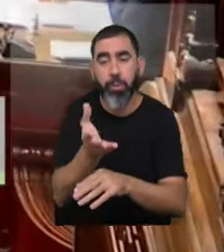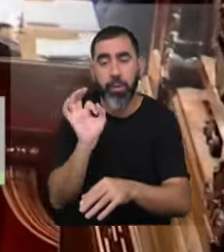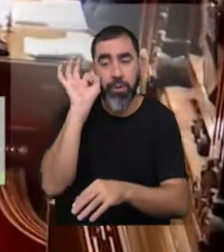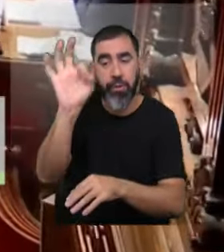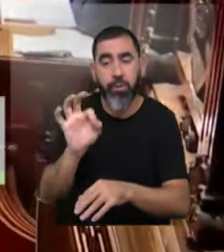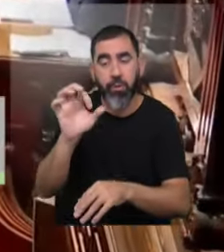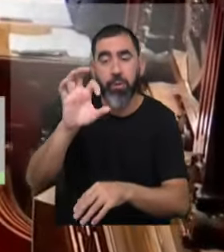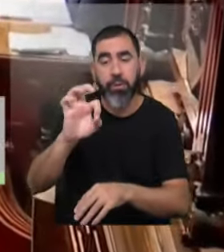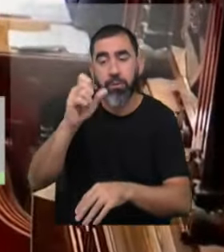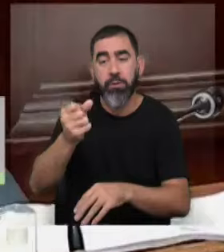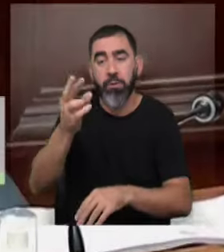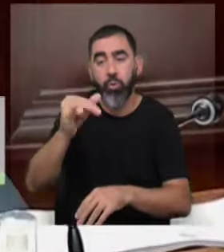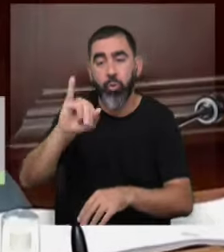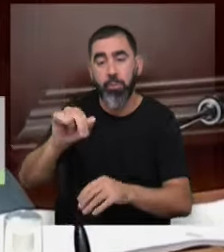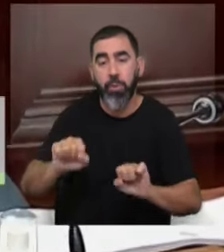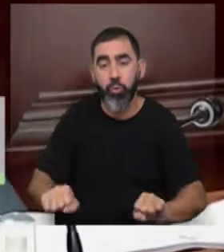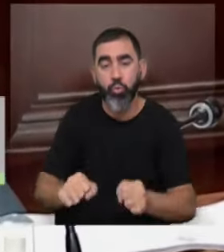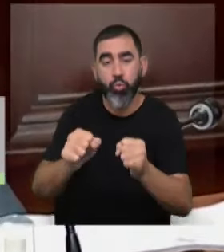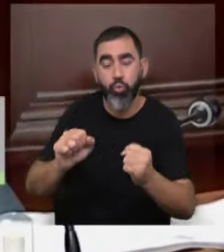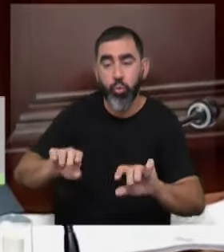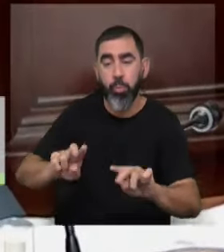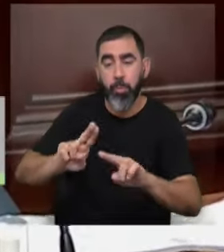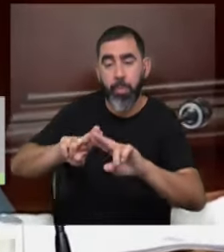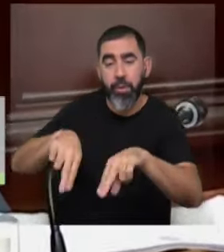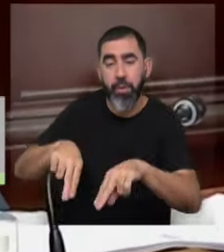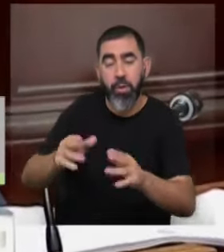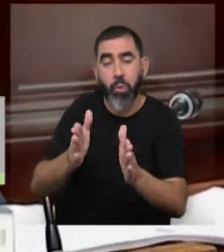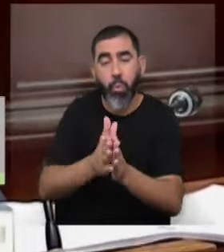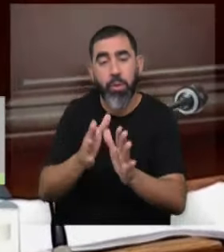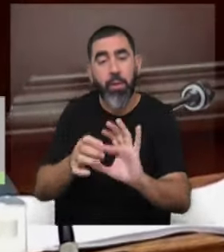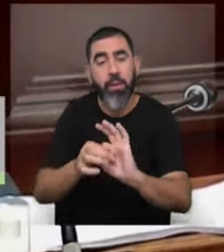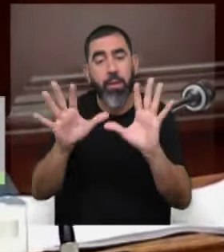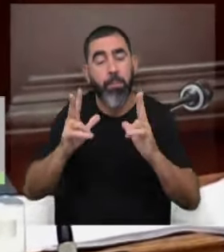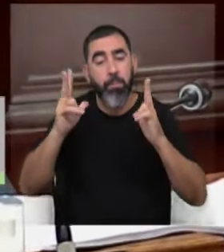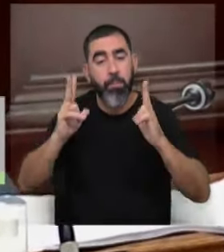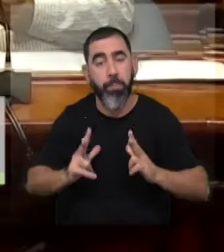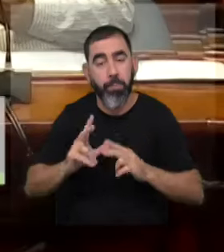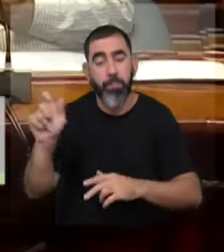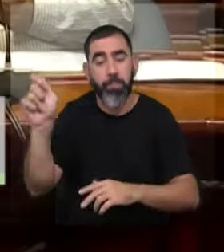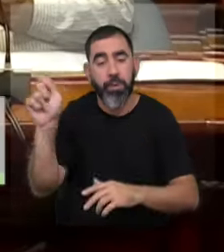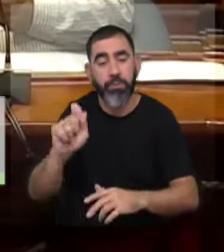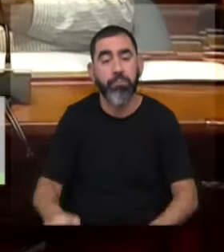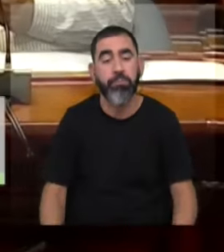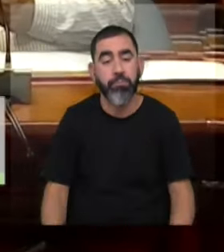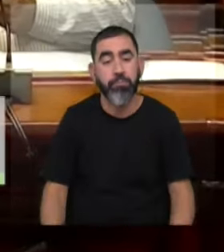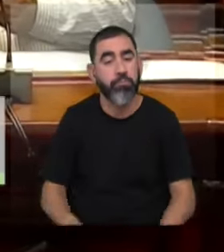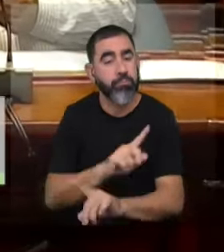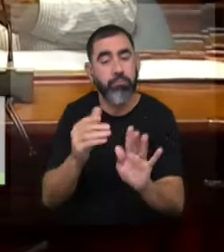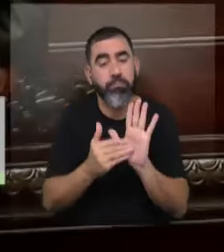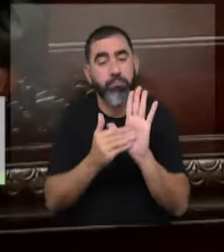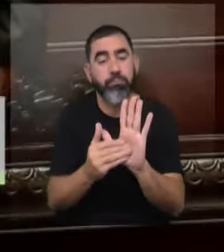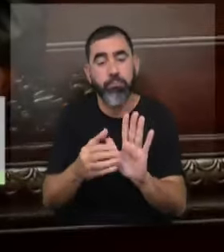senador Juan Sartori para suspender la sanción que le impuso la Junta de Transparencia y Ética Pública por no presentar